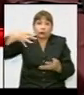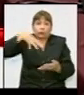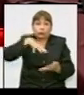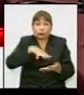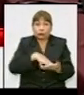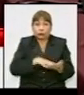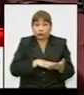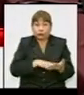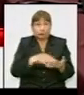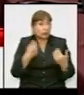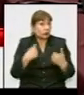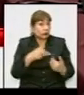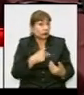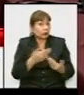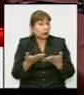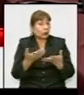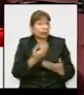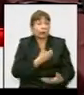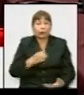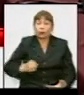disponga.